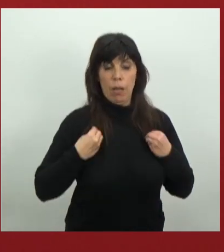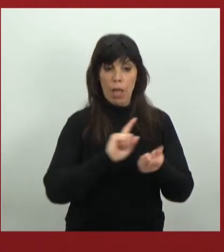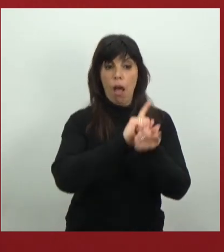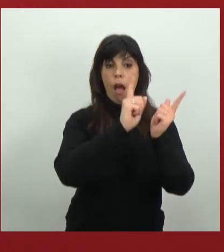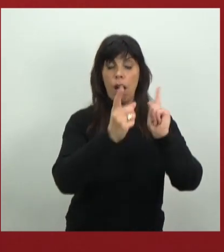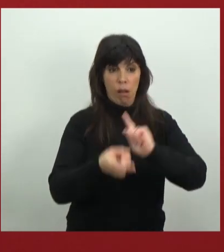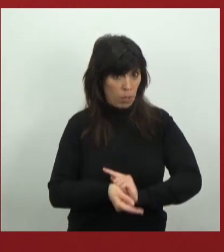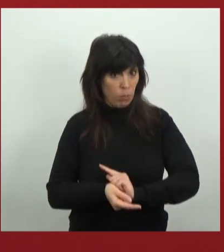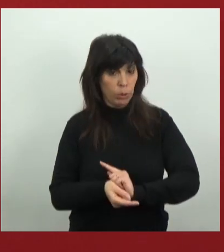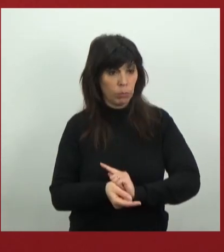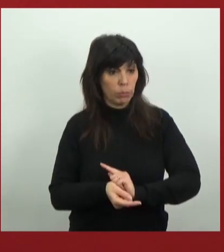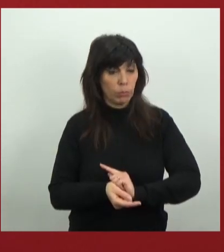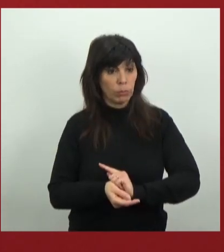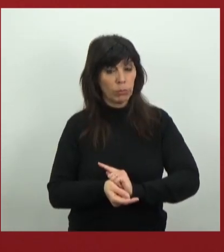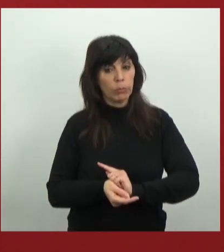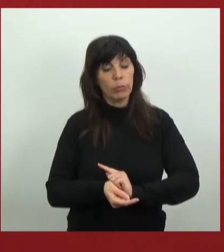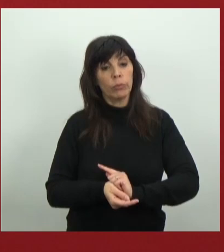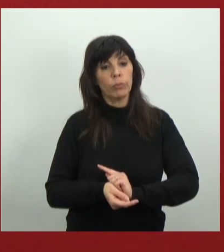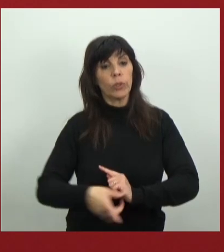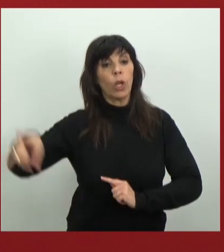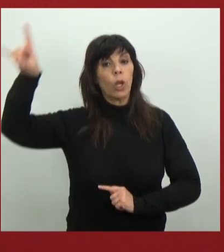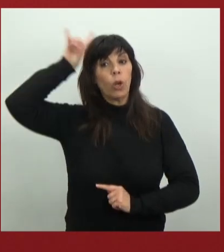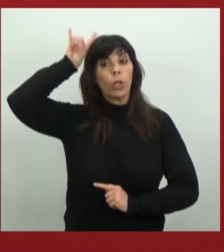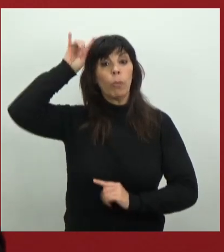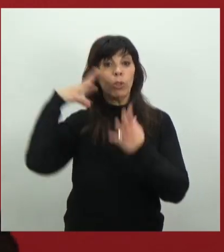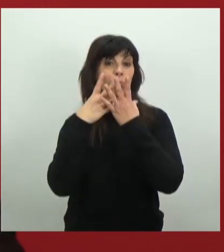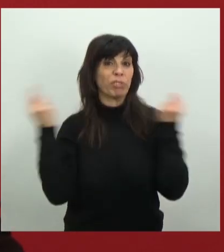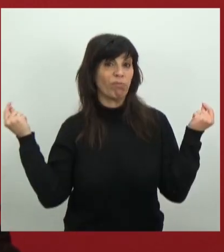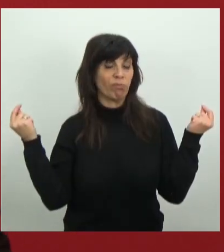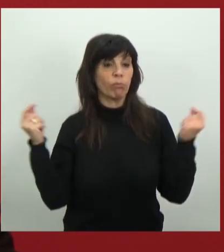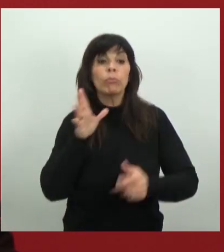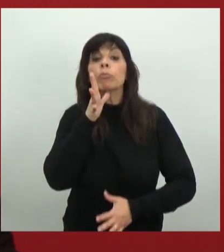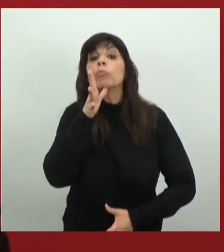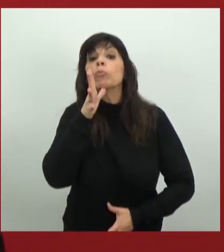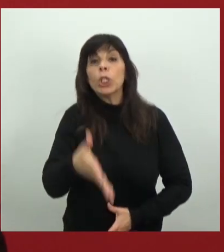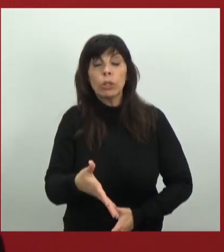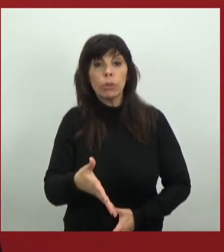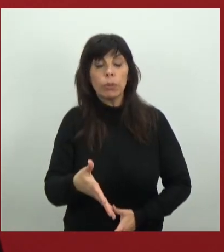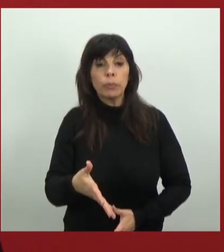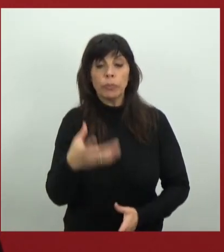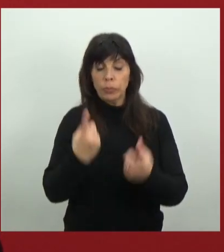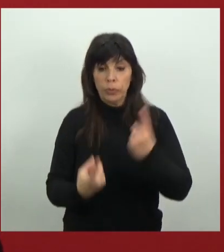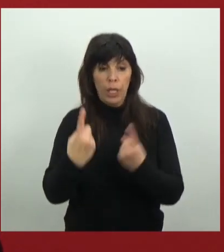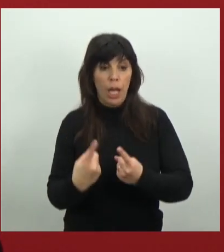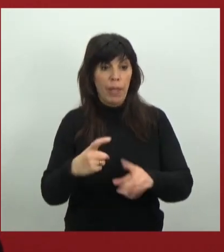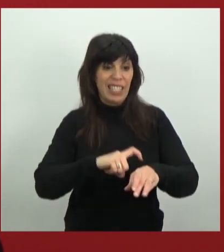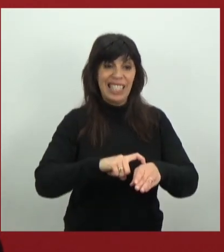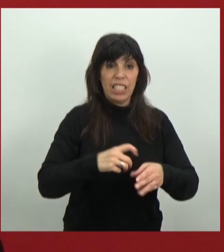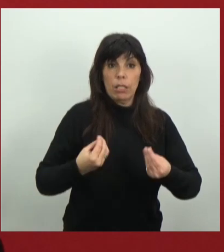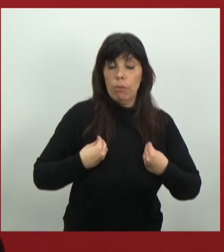de una persona, los demonios desaparecen. ¿Por qué? Porque algunas veces es el estilo de